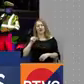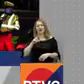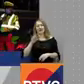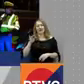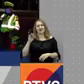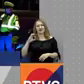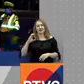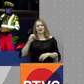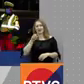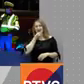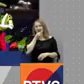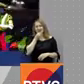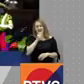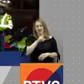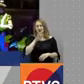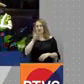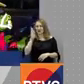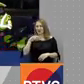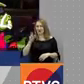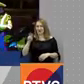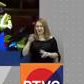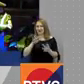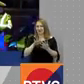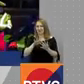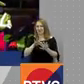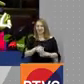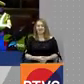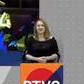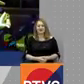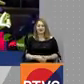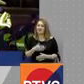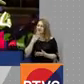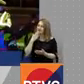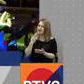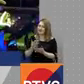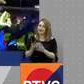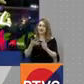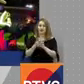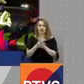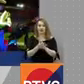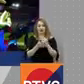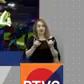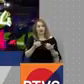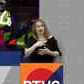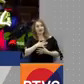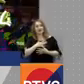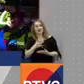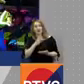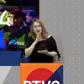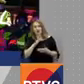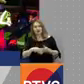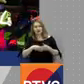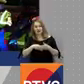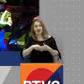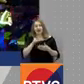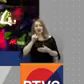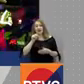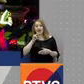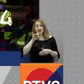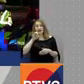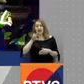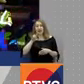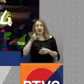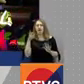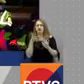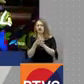noticias conectados 24/7 gracias maria jose por esa información y ahora saludamos danielle cañas para conocer cuál